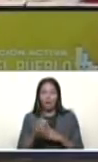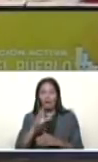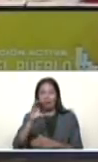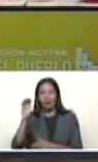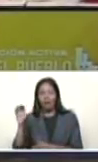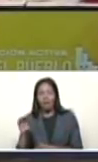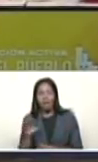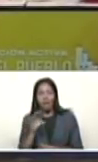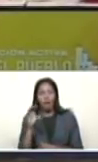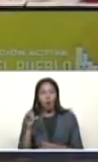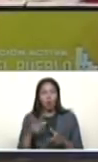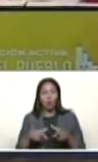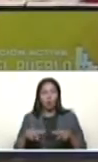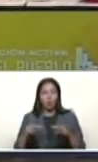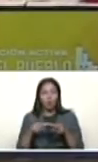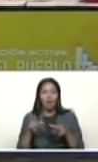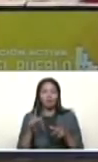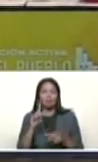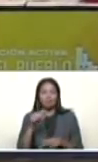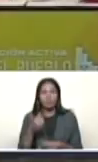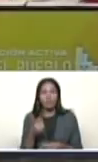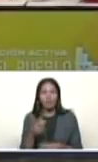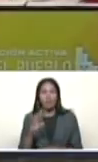Delcy, compañera vicepresidenta.